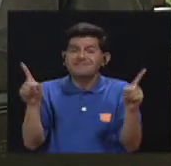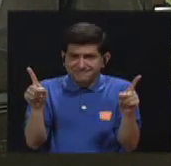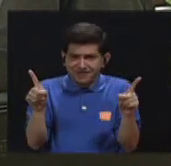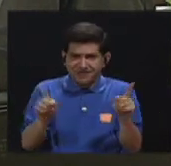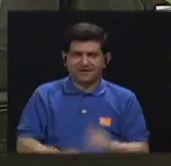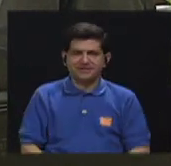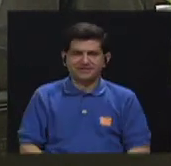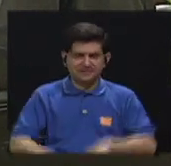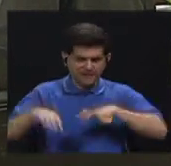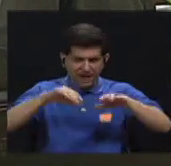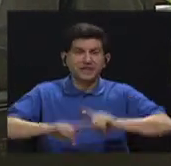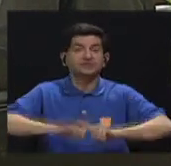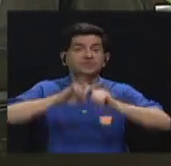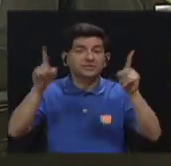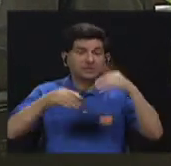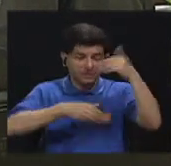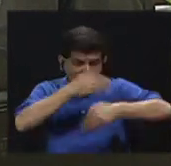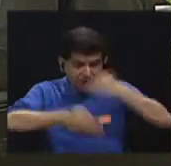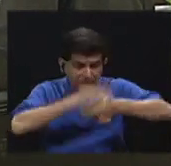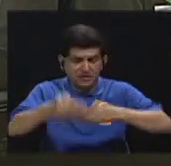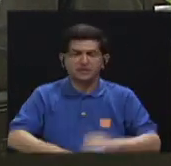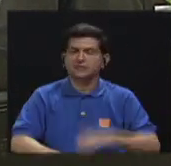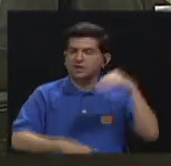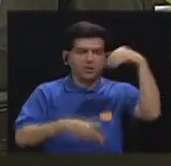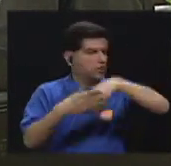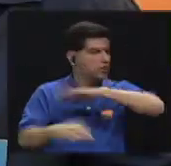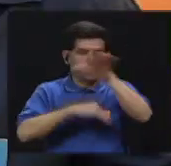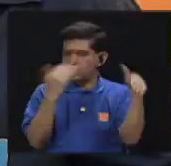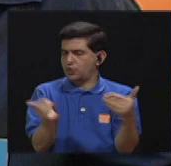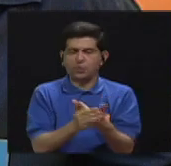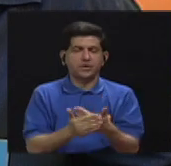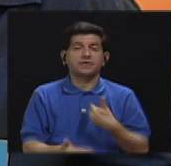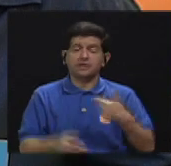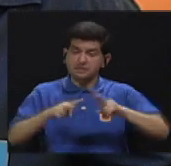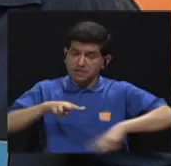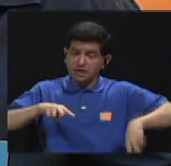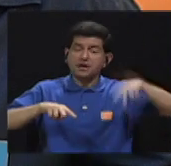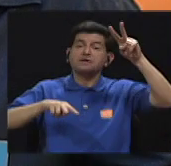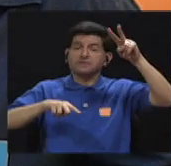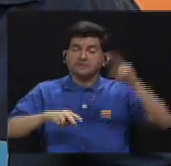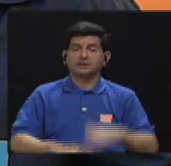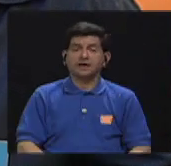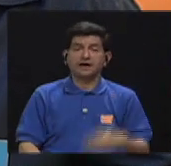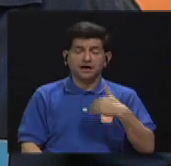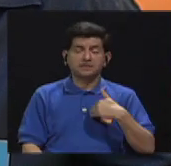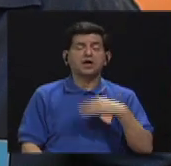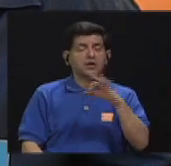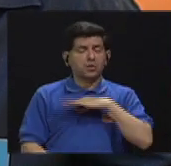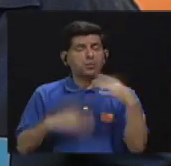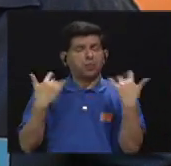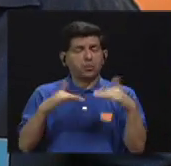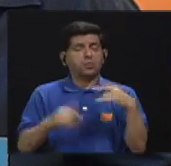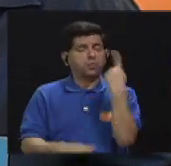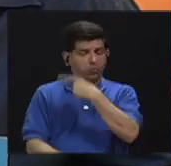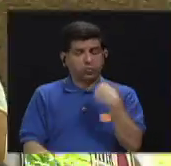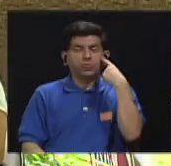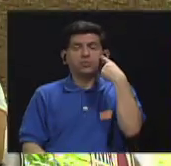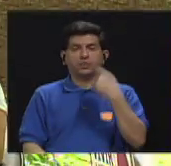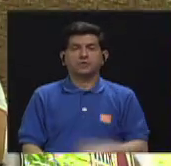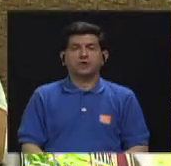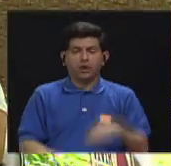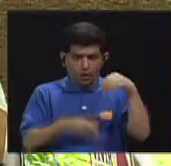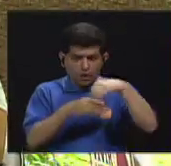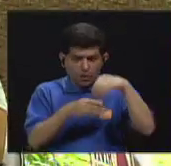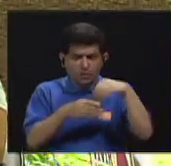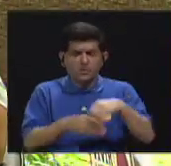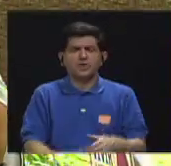es un compuesto que va a actuar de una manera diferente, pues obviamente no están todas. Tiene la gran ventaja, volvemos al punto en que tiene muchos beneficios para la boca. Es